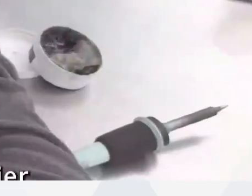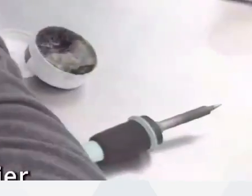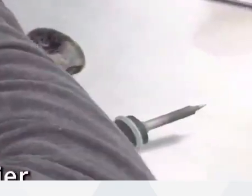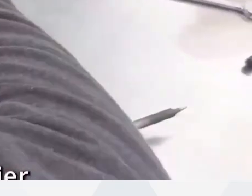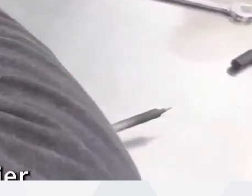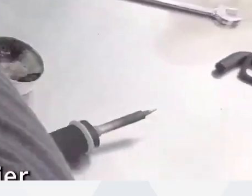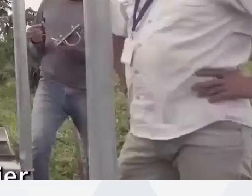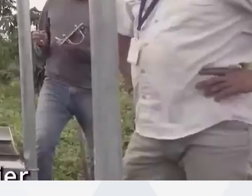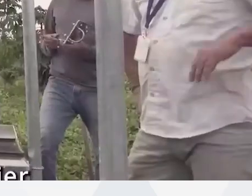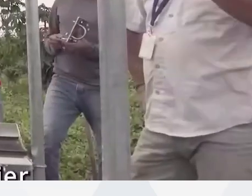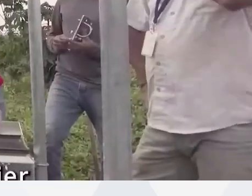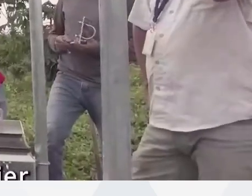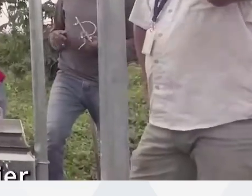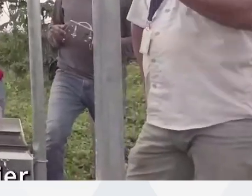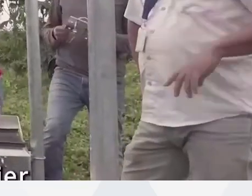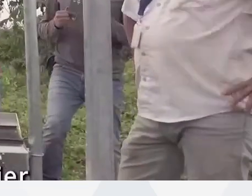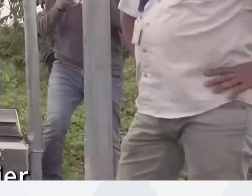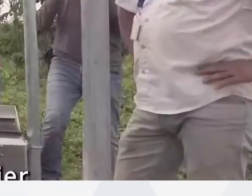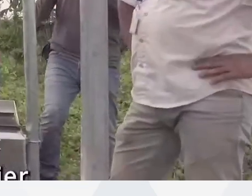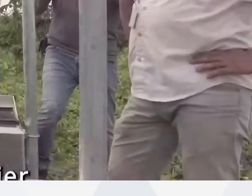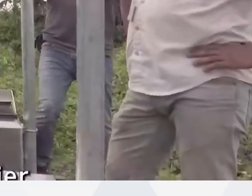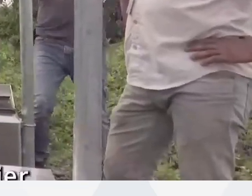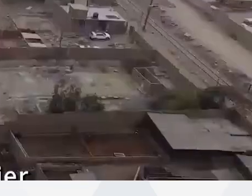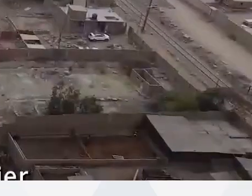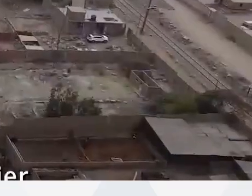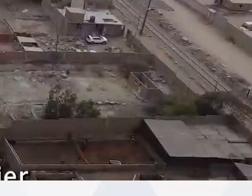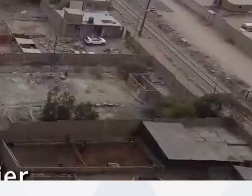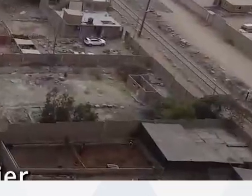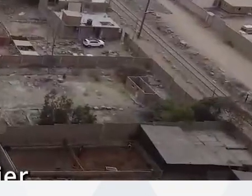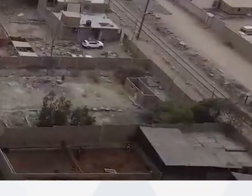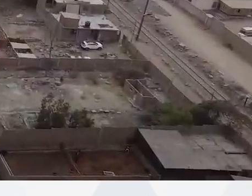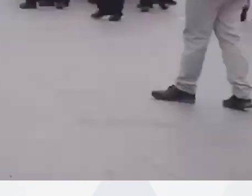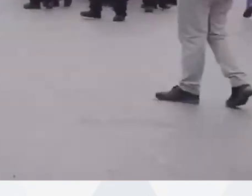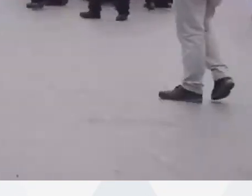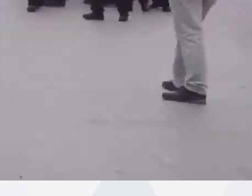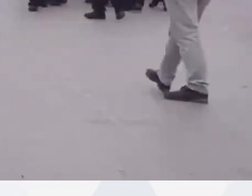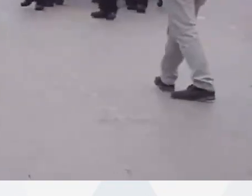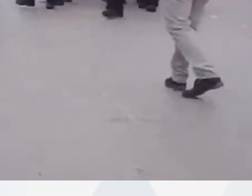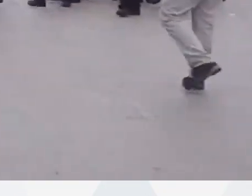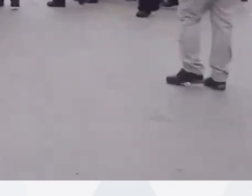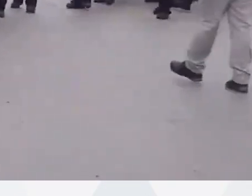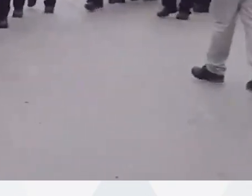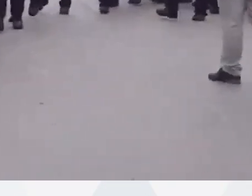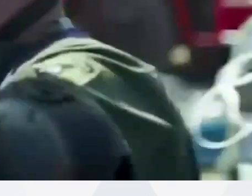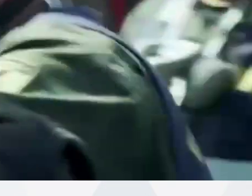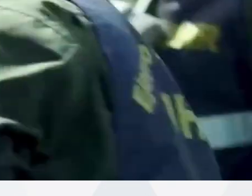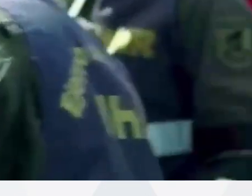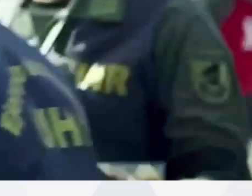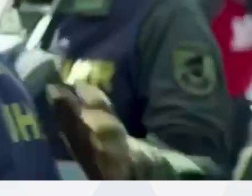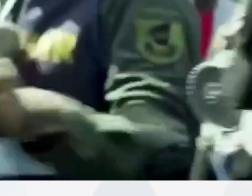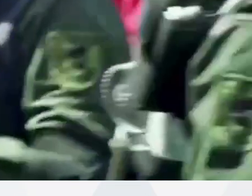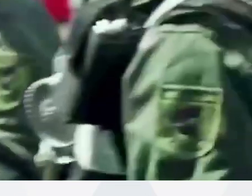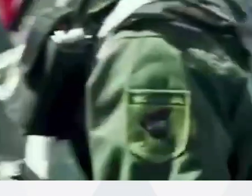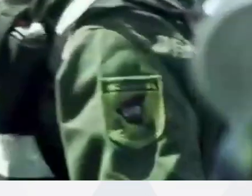La ciencia y la tecnología deben facilitar la conexión entre las personas y los sistemas nacionales de